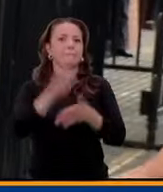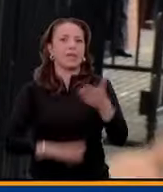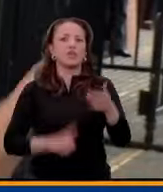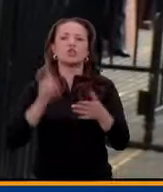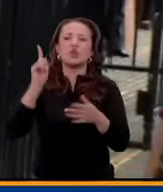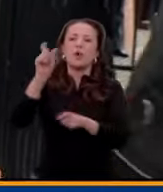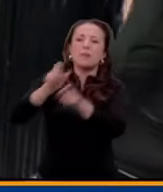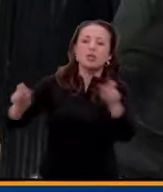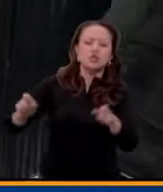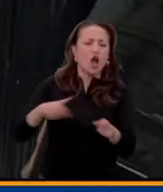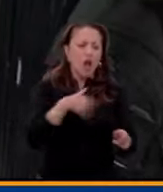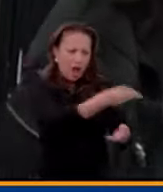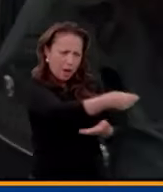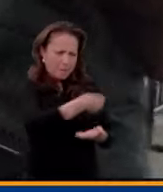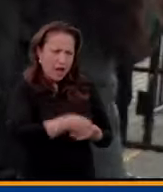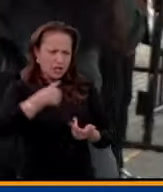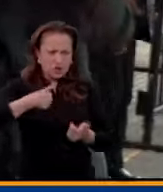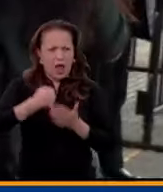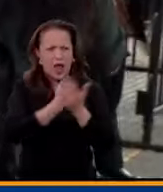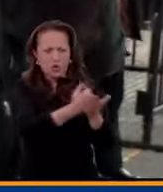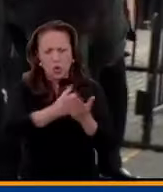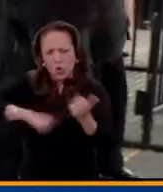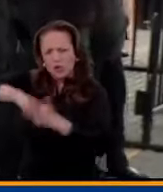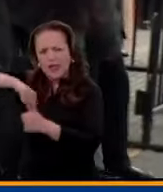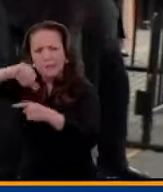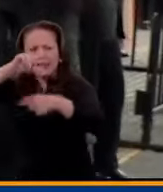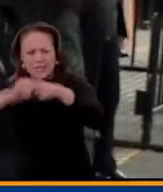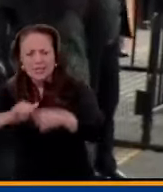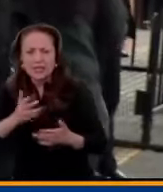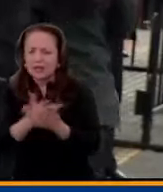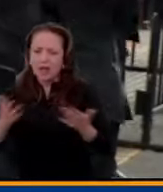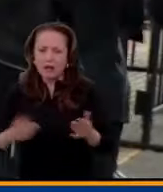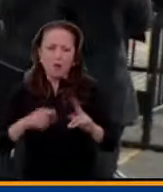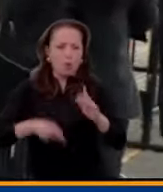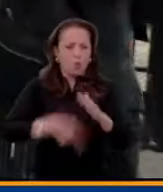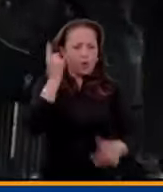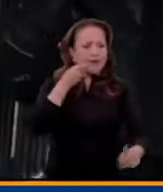tramitadores y también, pues, para poder acceder directamente a agendar sus citas.